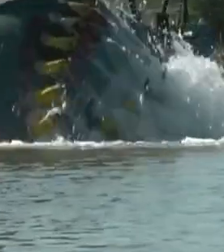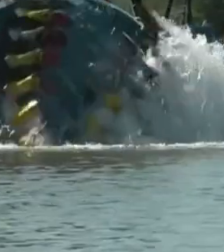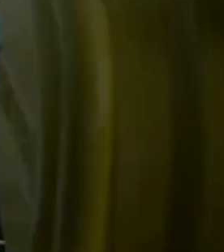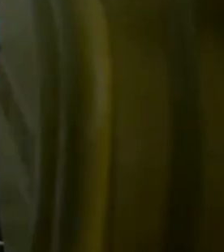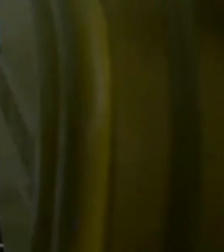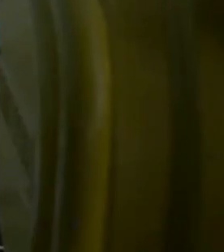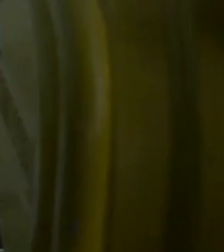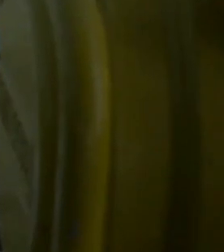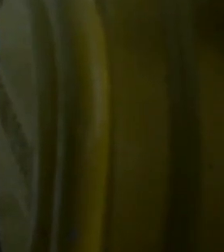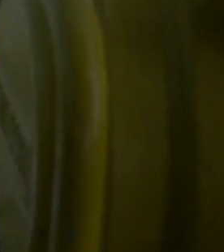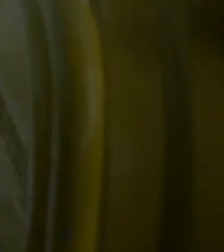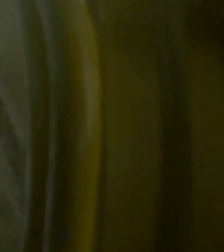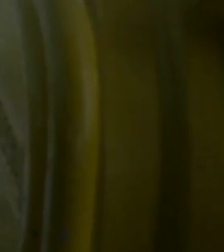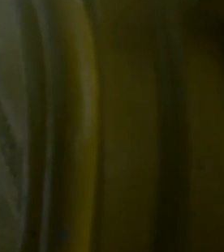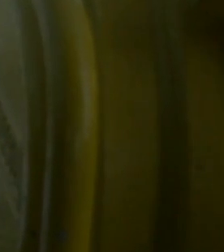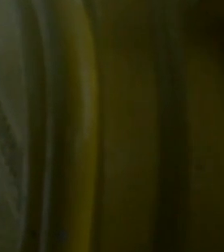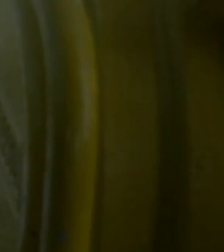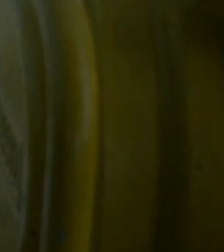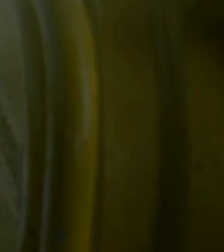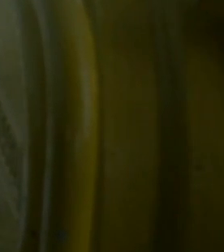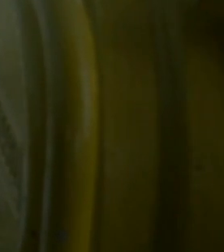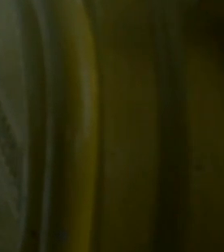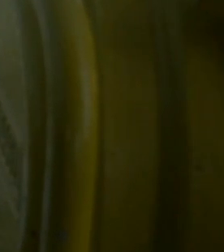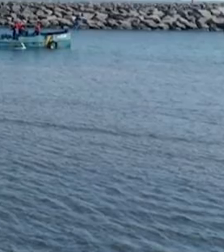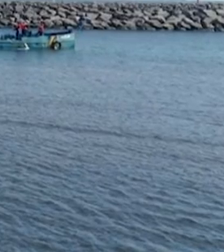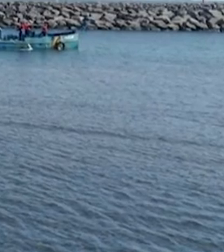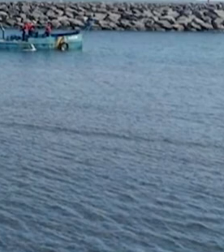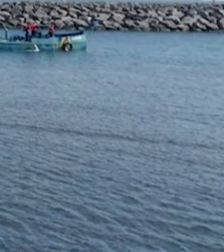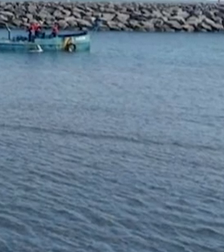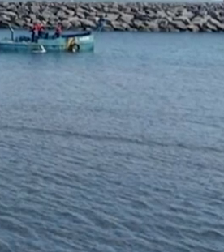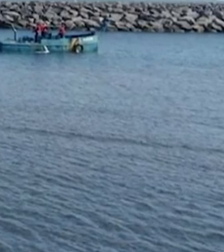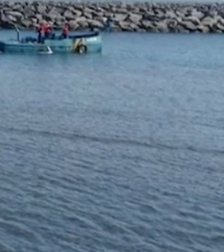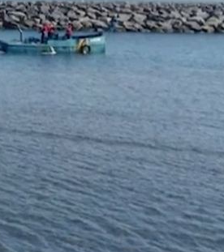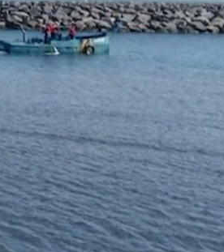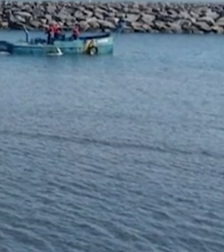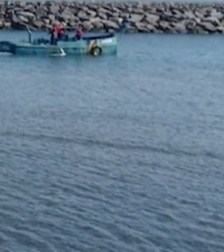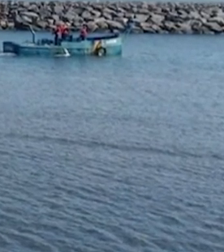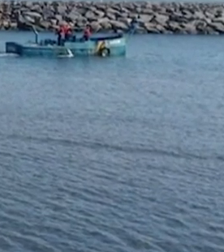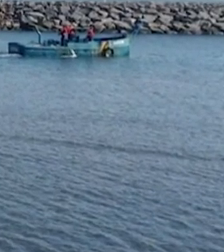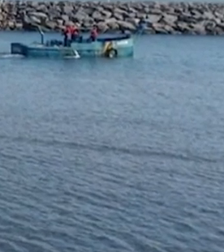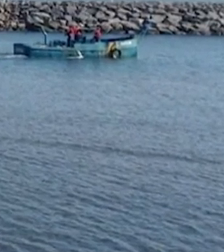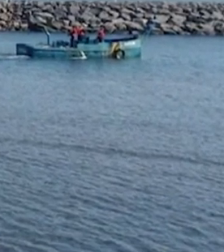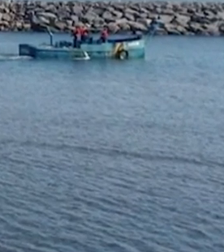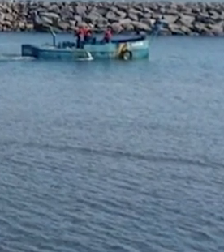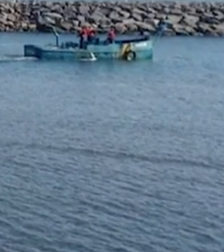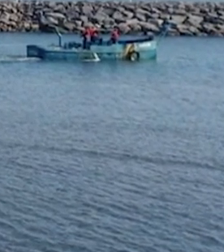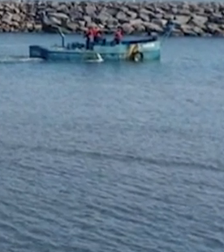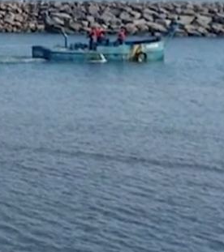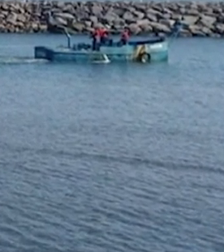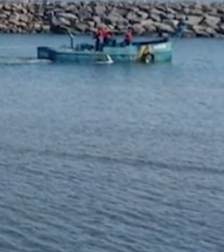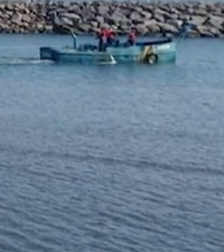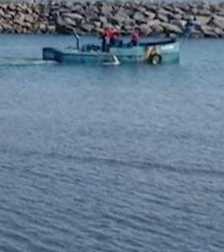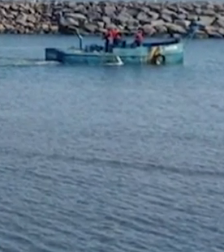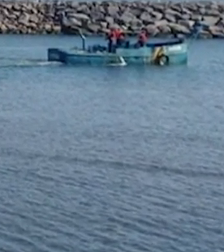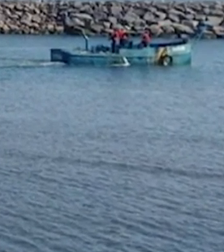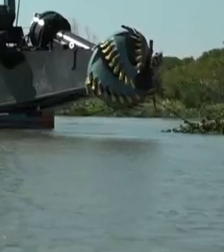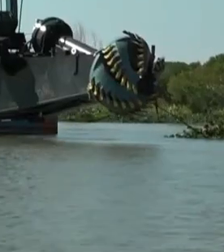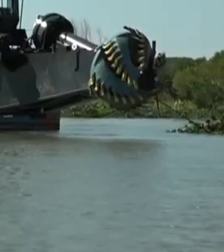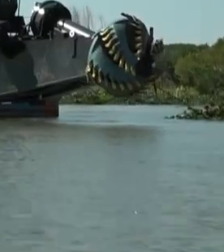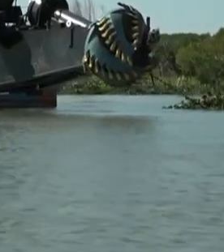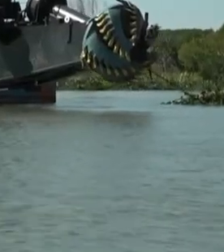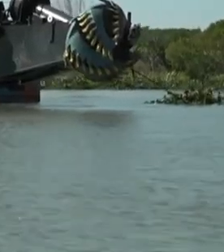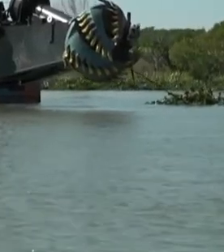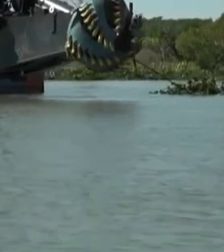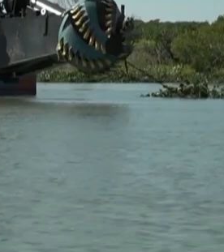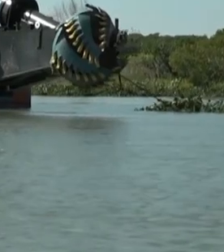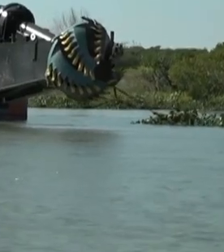y succión y no cuentan con propulsión propia. La draga es trasladada con apoyo de un empujador hacia el área a dragar,